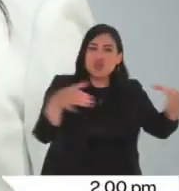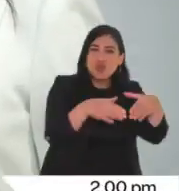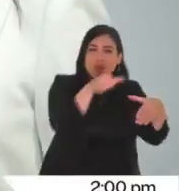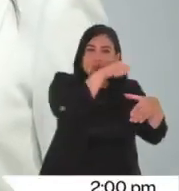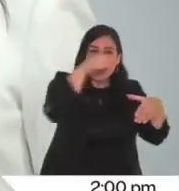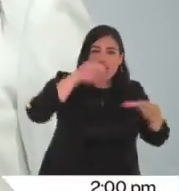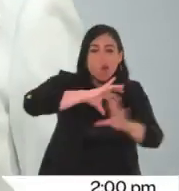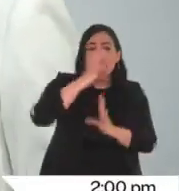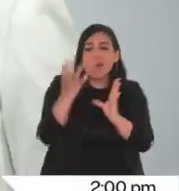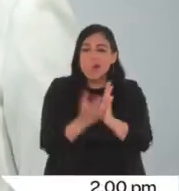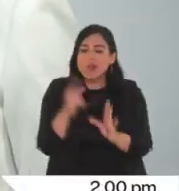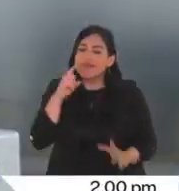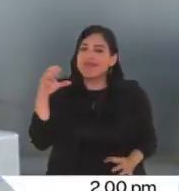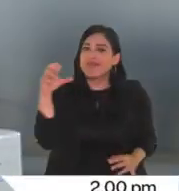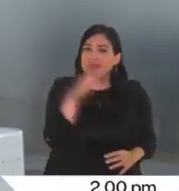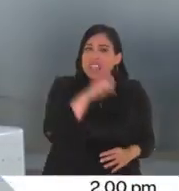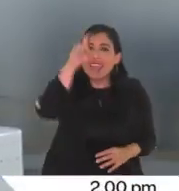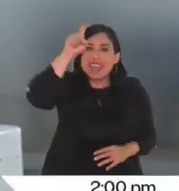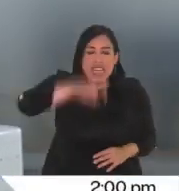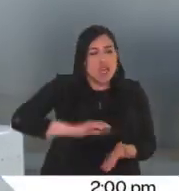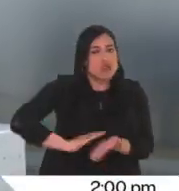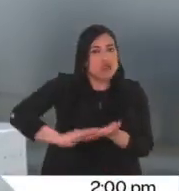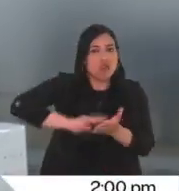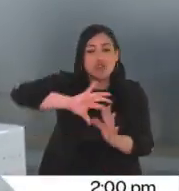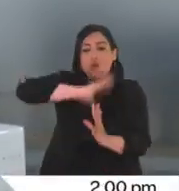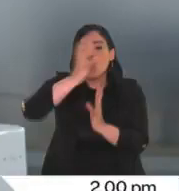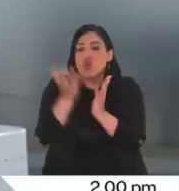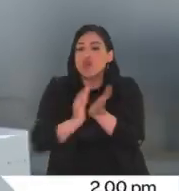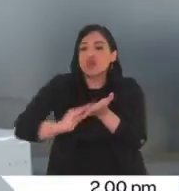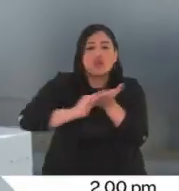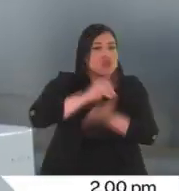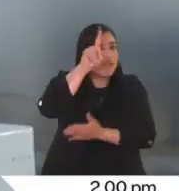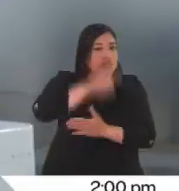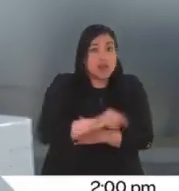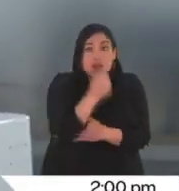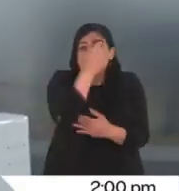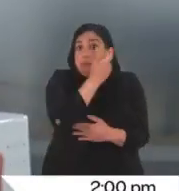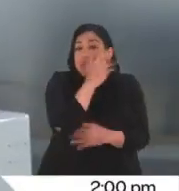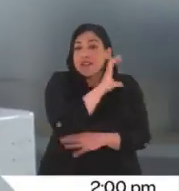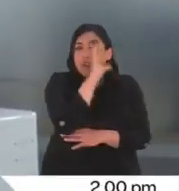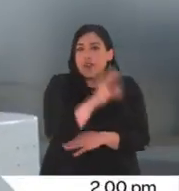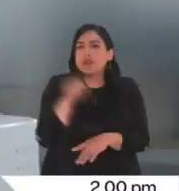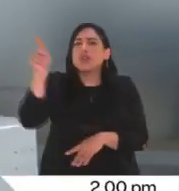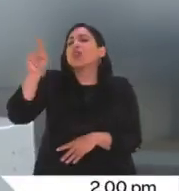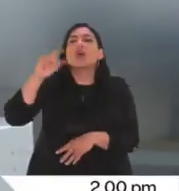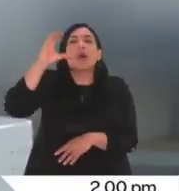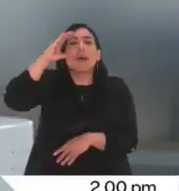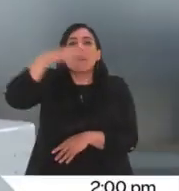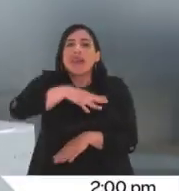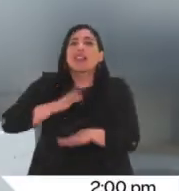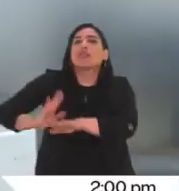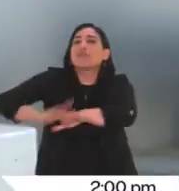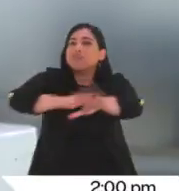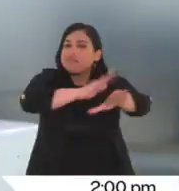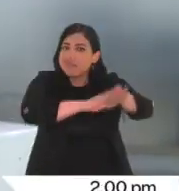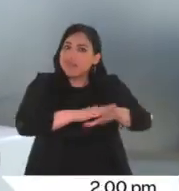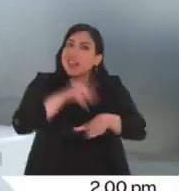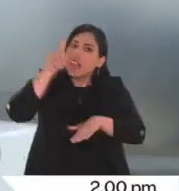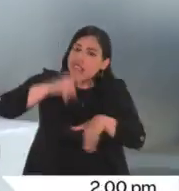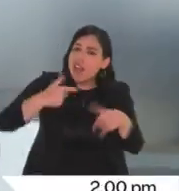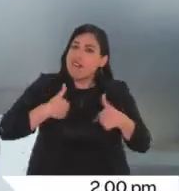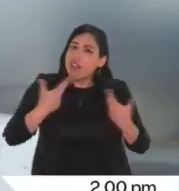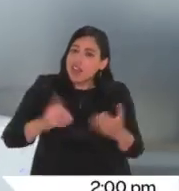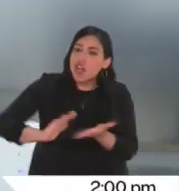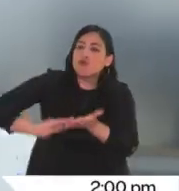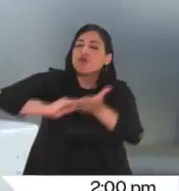entonces necesitamos una solución mundial he creído que el presidente y Petro está llamando por esto también y